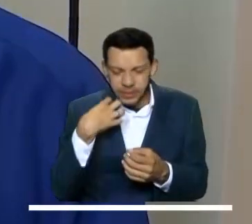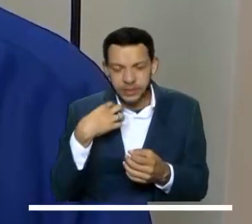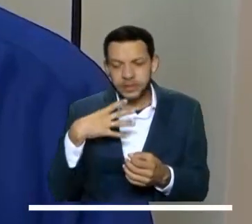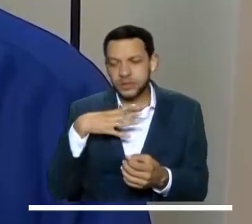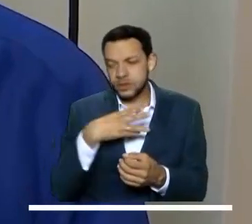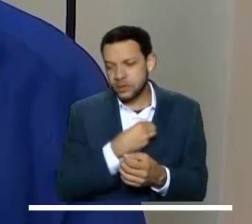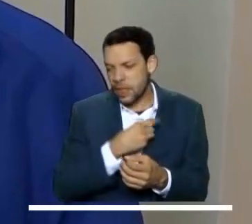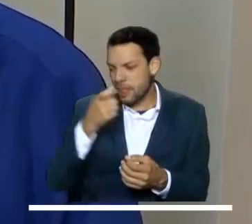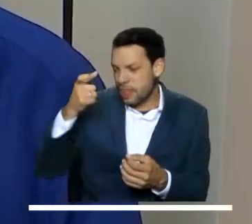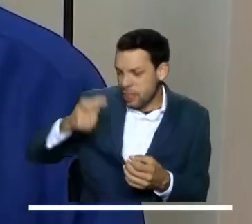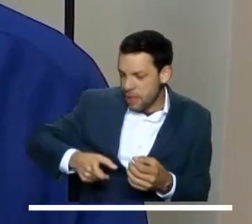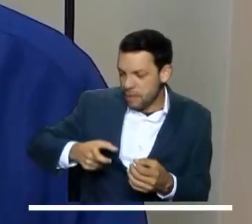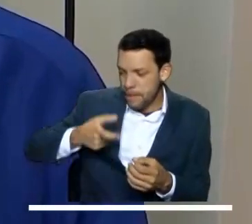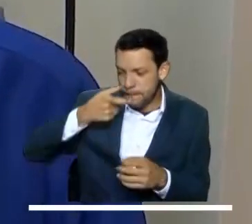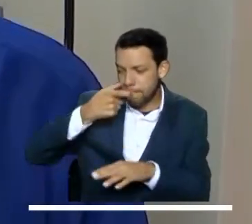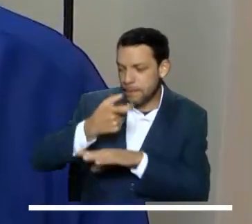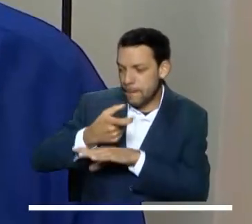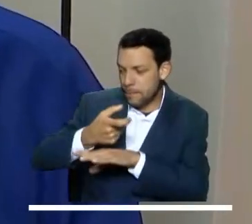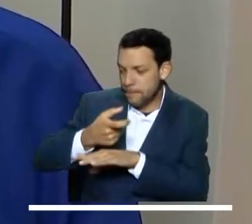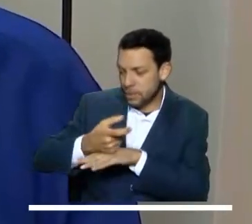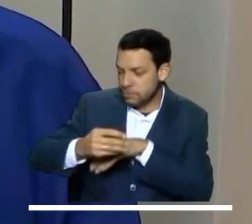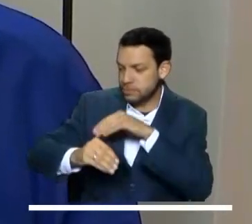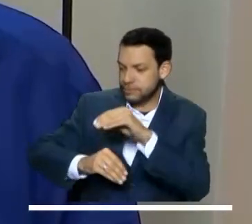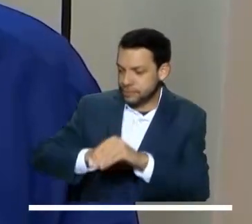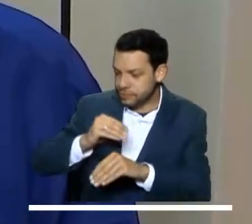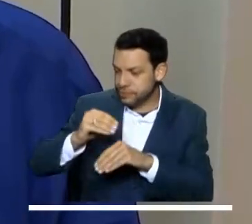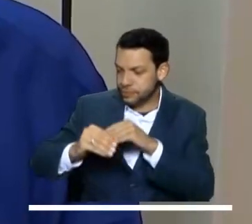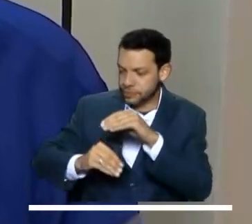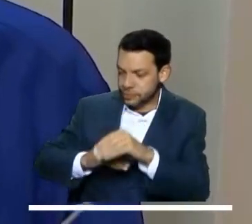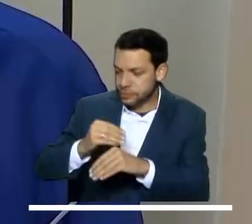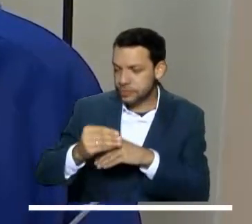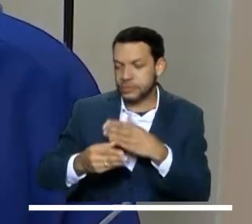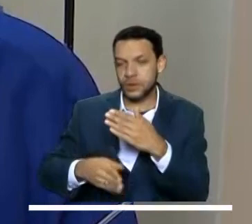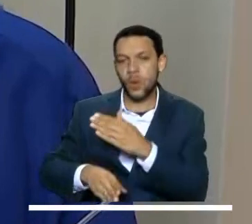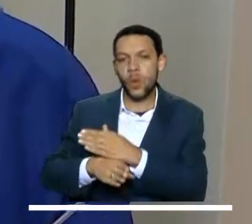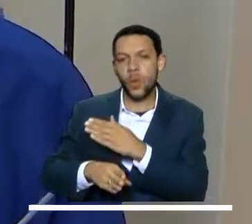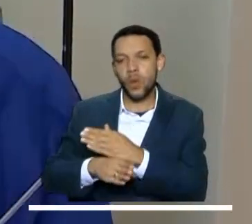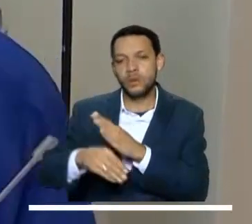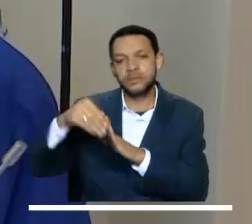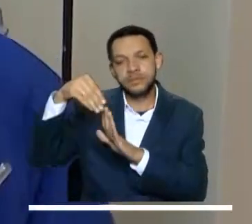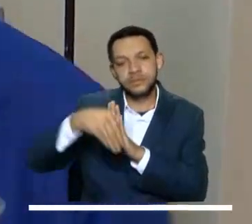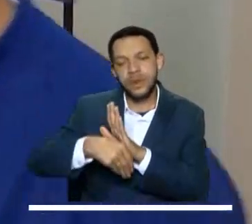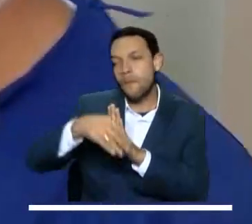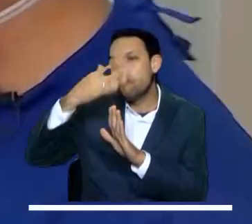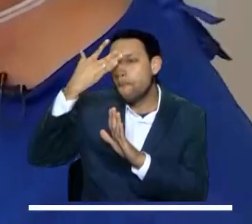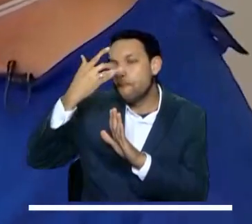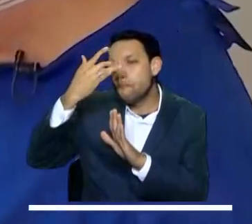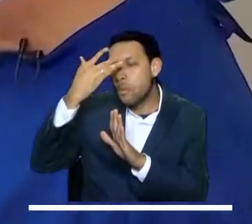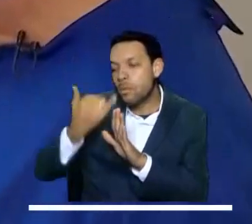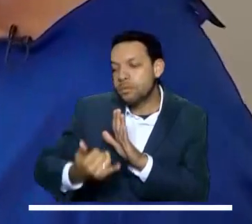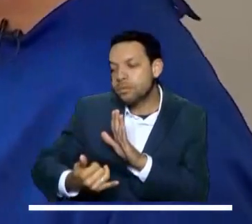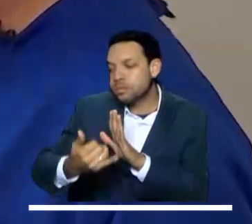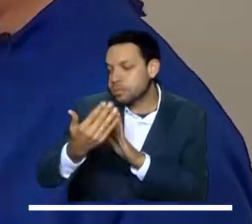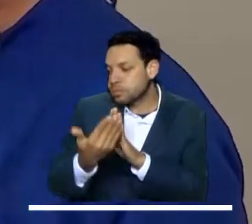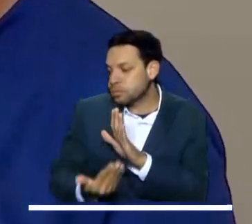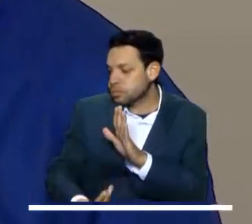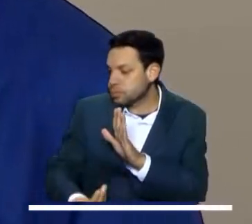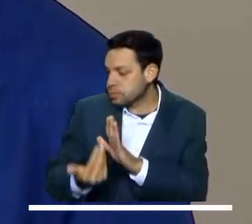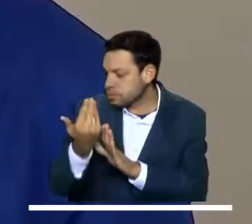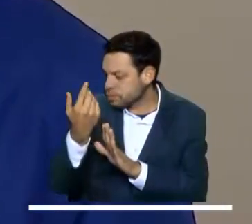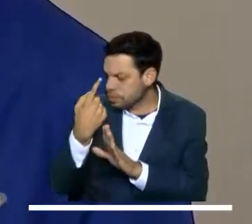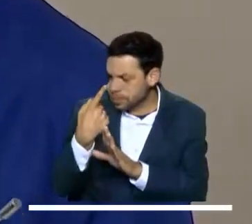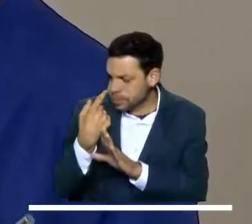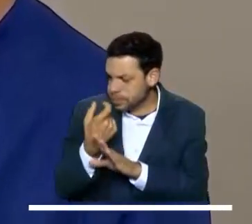digestivo, debemos acudir al médico para tamizaje, aún sin tener síntomas. Porque hoy día, con los endoscopios modernos, con los